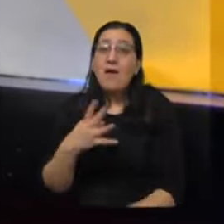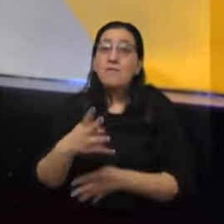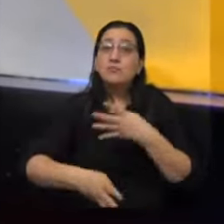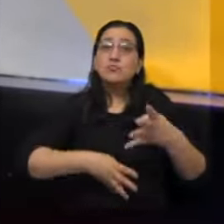funcionamiento de verdad de un sistema educativo educando en libertad, ¿no? Y apoyando a los estudiantes. Algún día lo podríamos traer